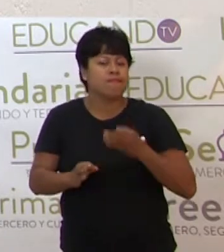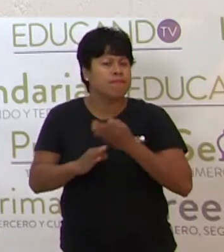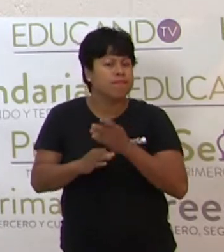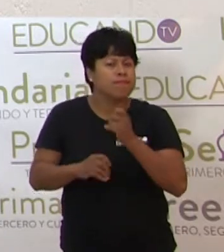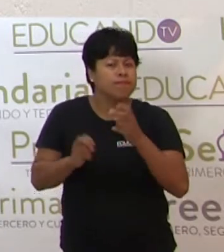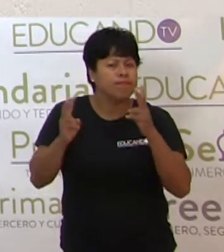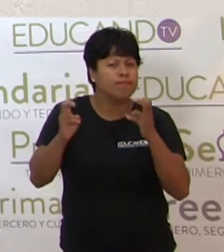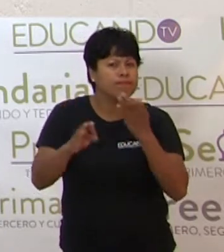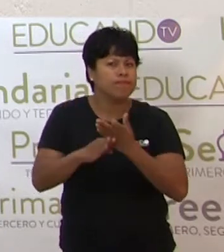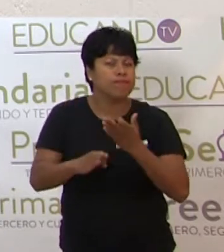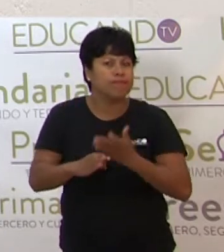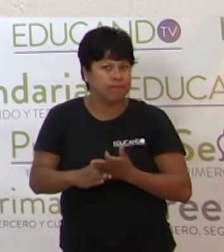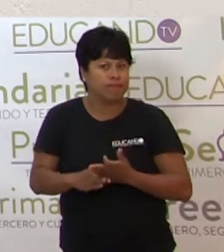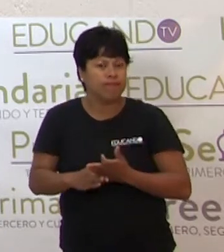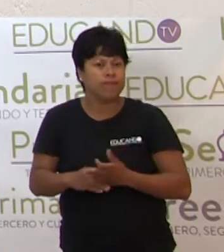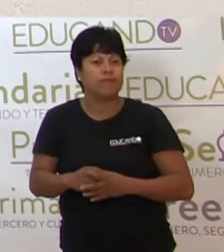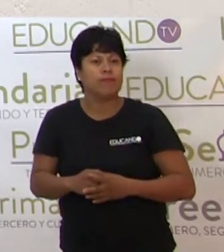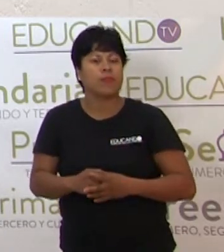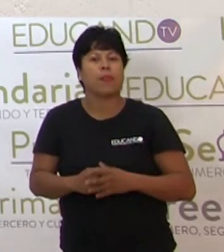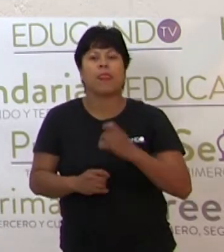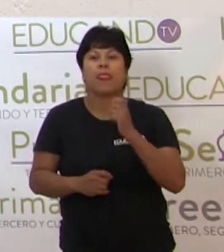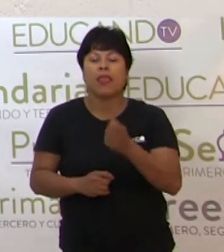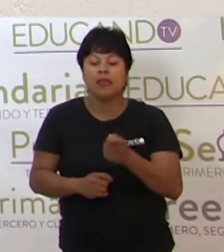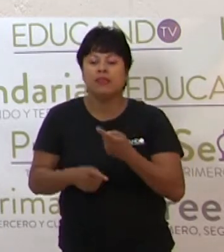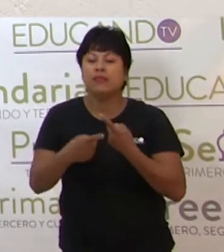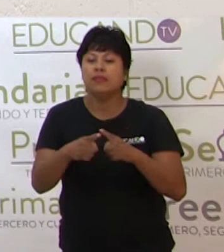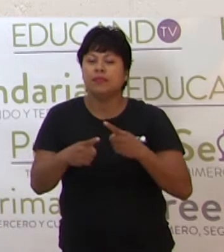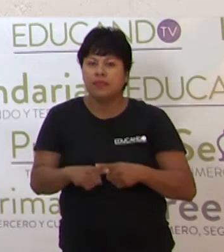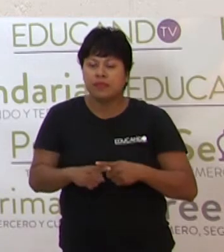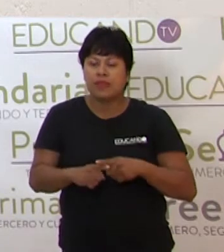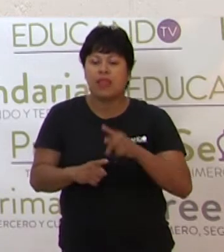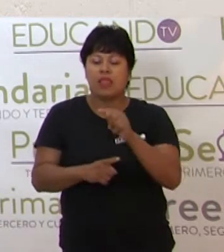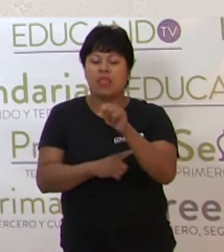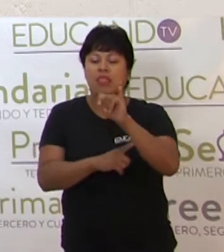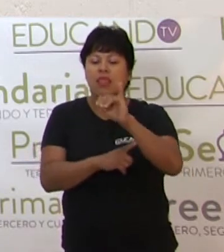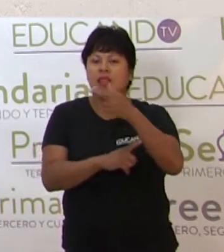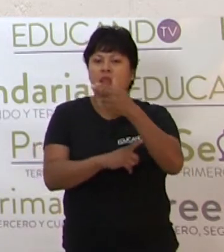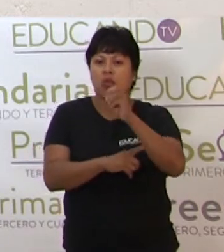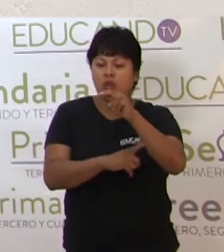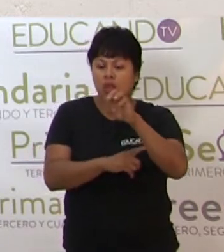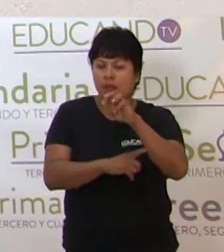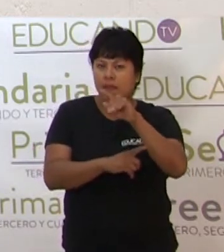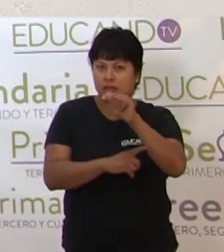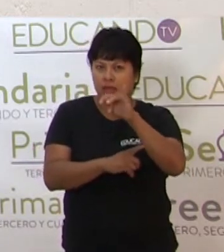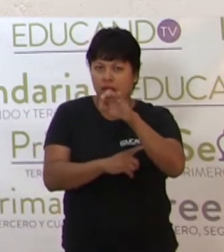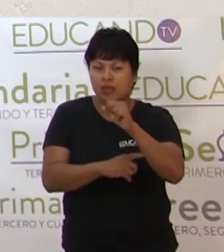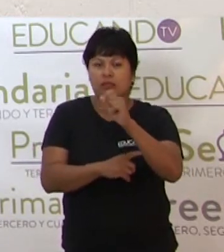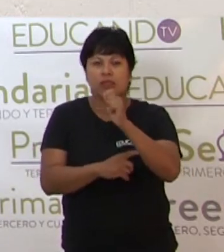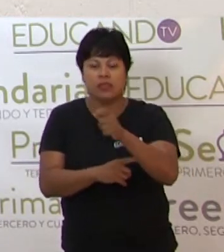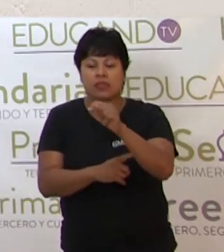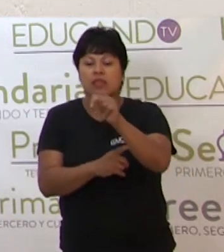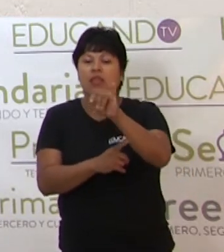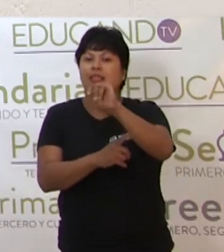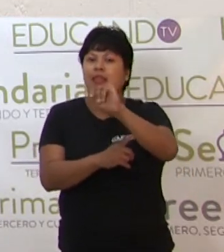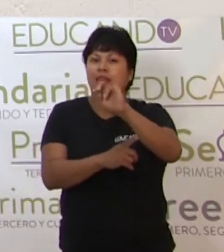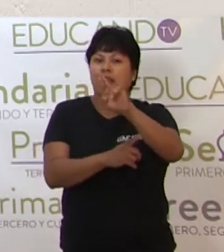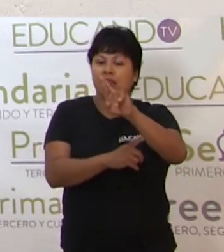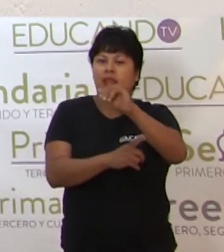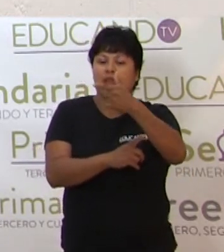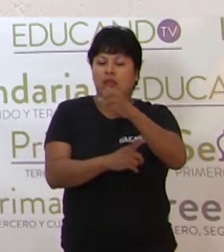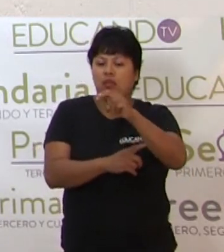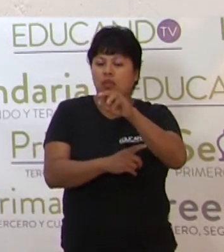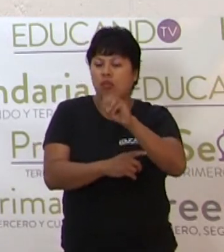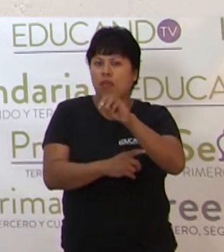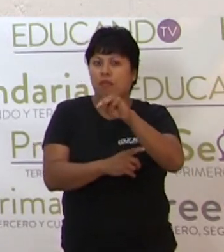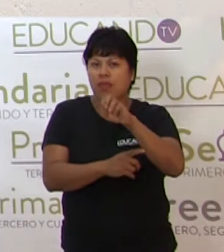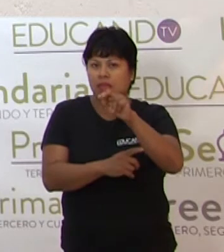vamos a abordar son las funciones trigonométricas, que es parte de trigonometría. Pero antes